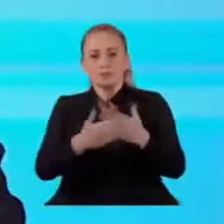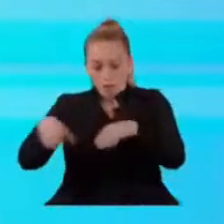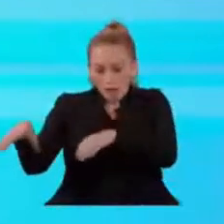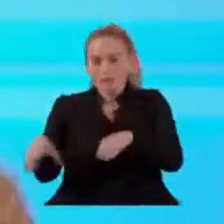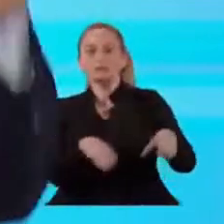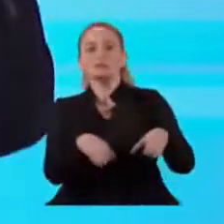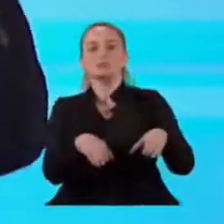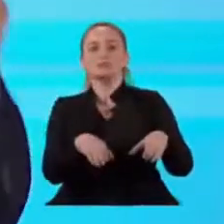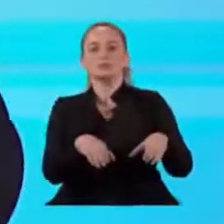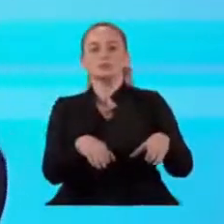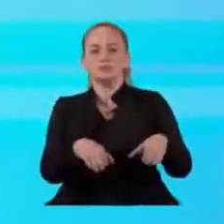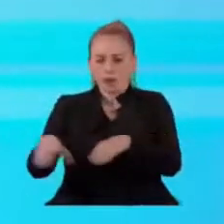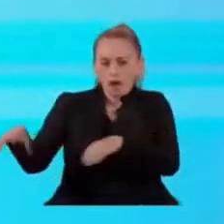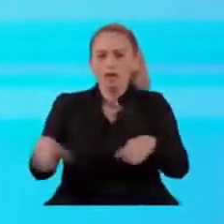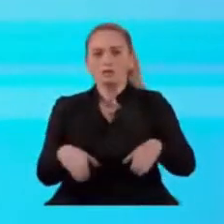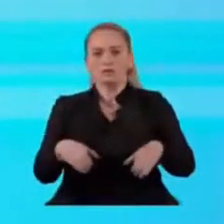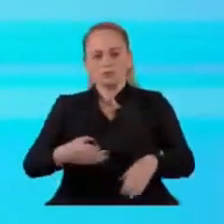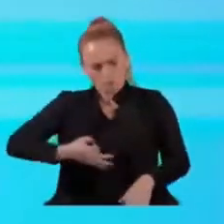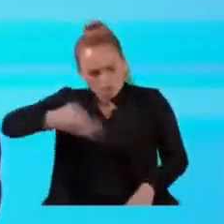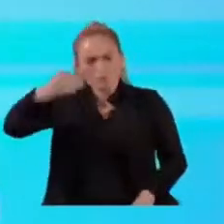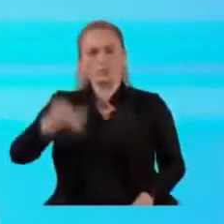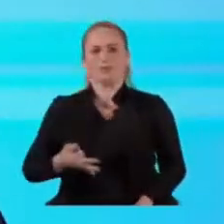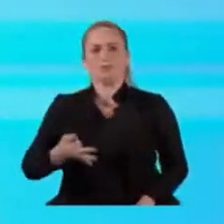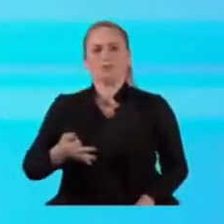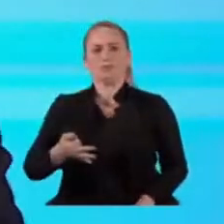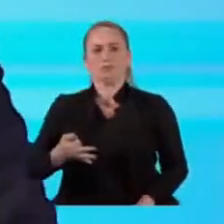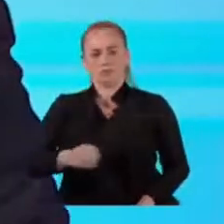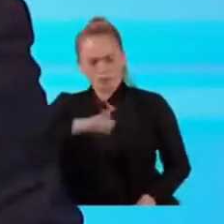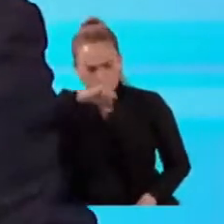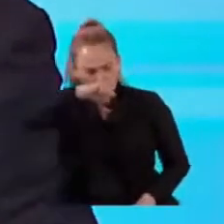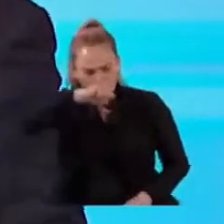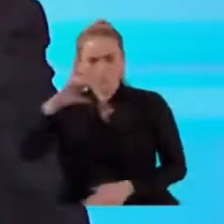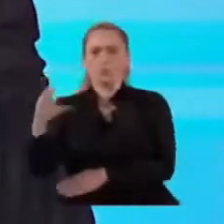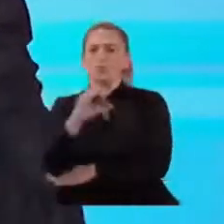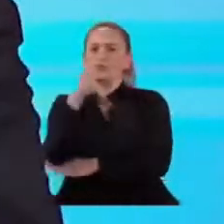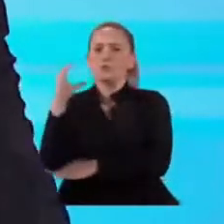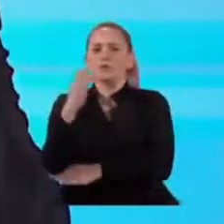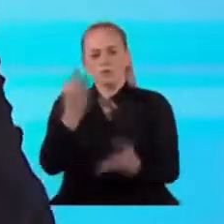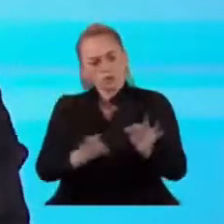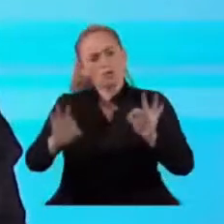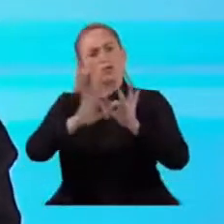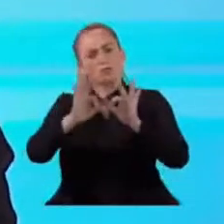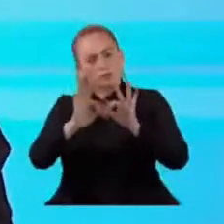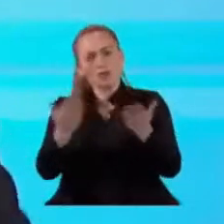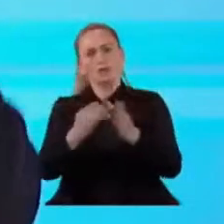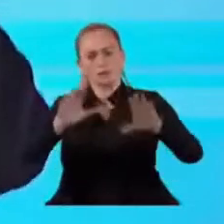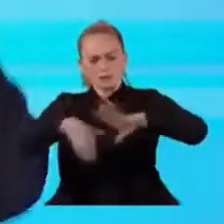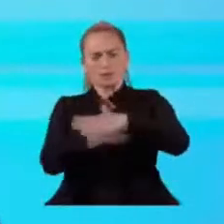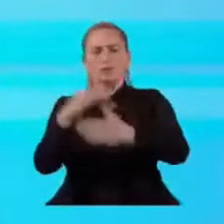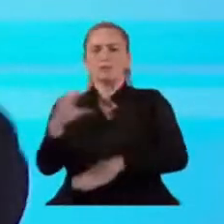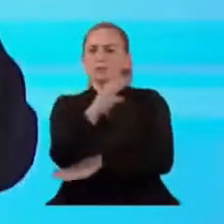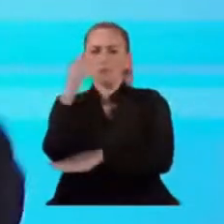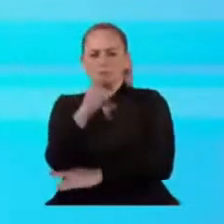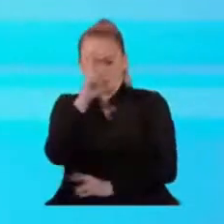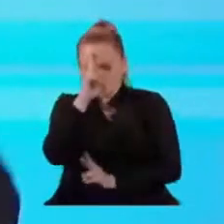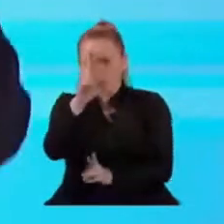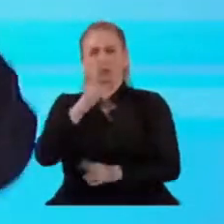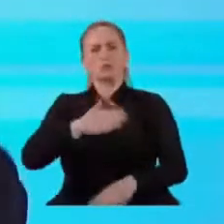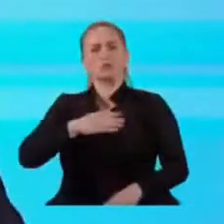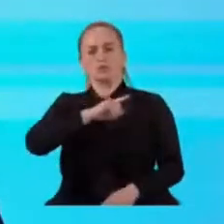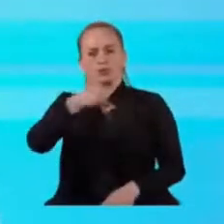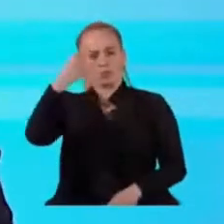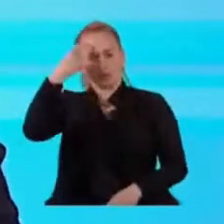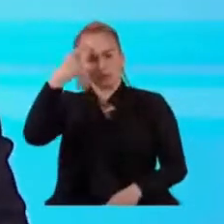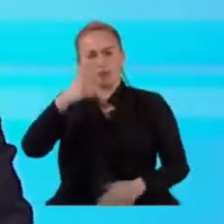hechos, con decencia, con patriotismo y con lealtad a la República como he gobernado